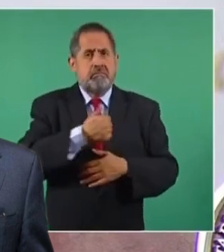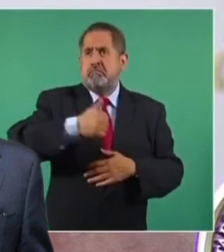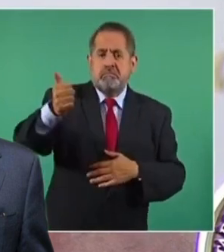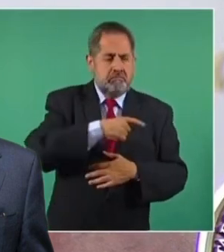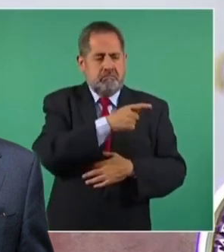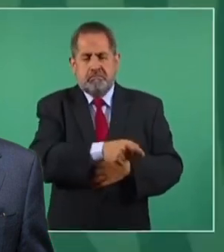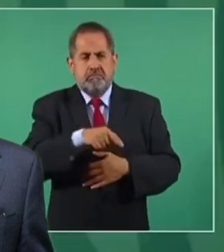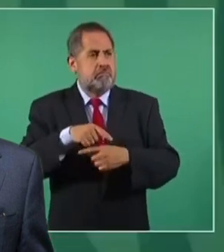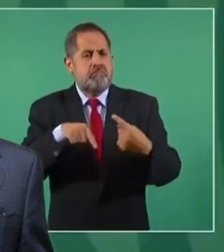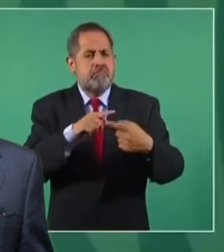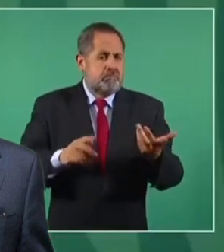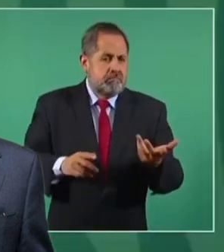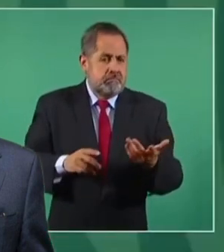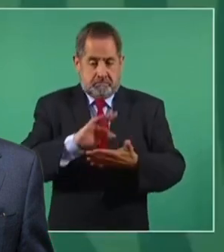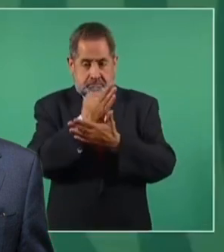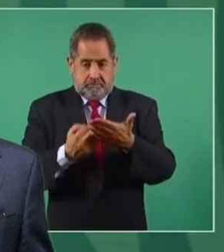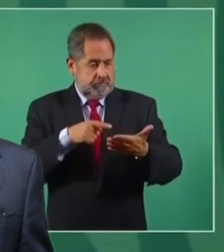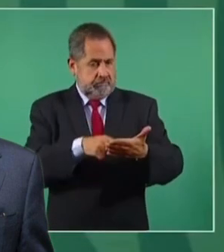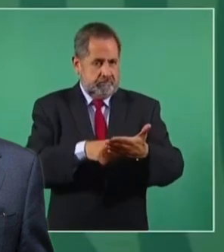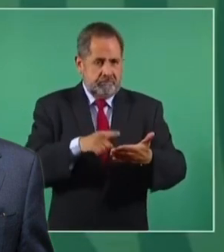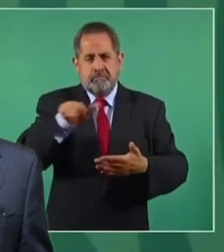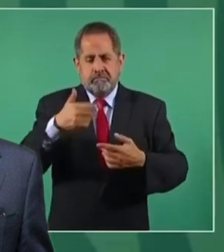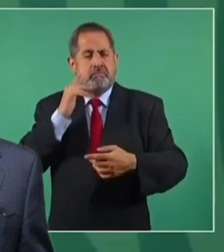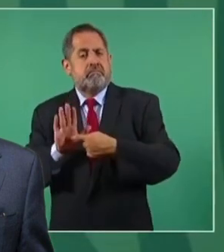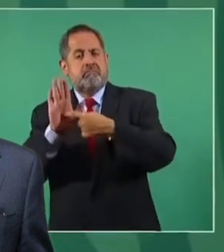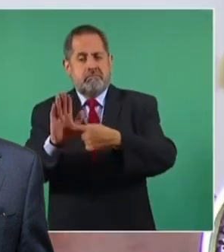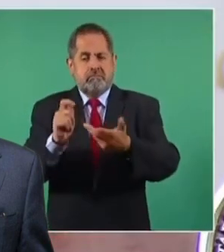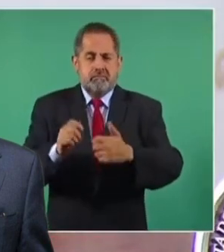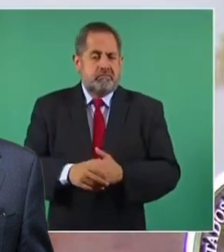traslado. Entonces están las facturas, que es lo que les voy a mostrar.